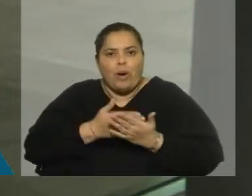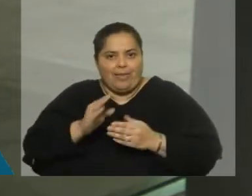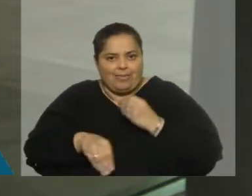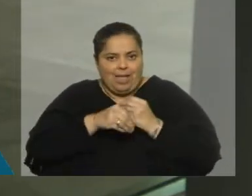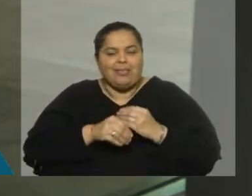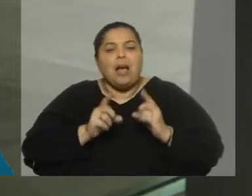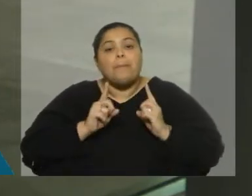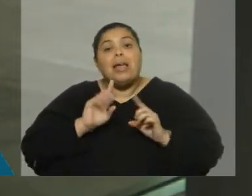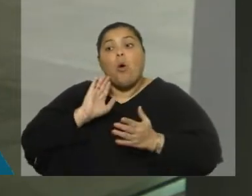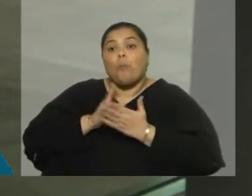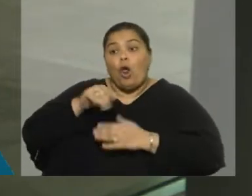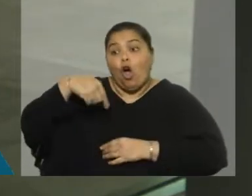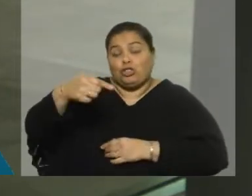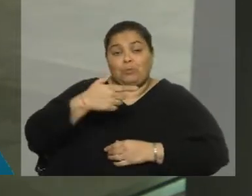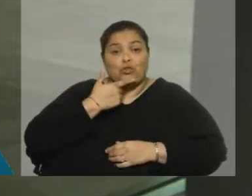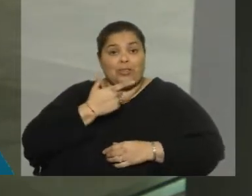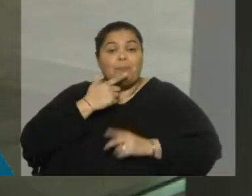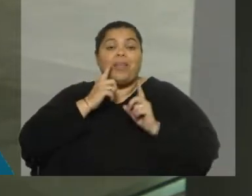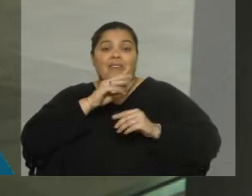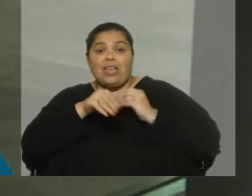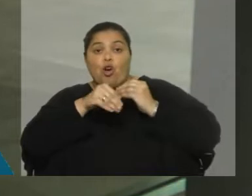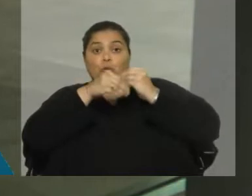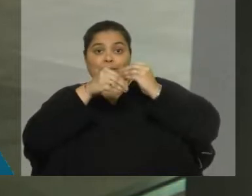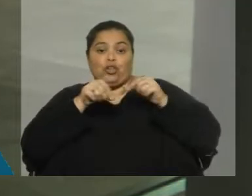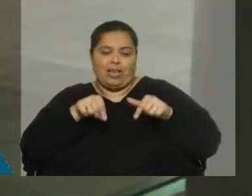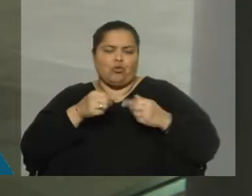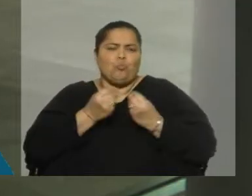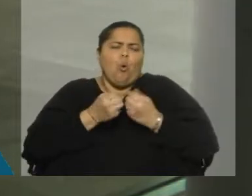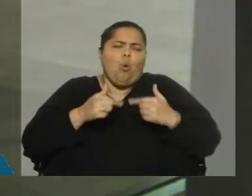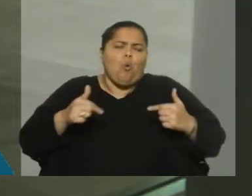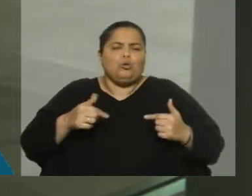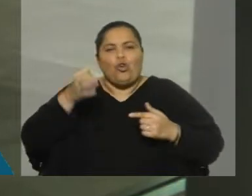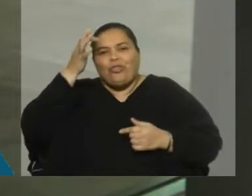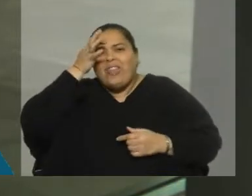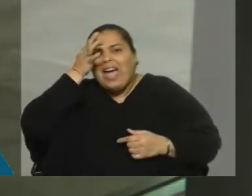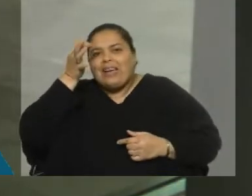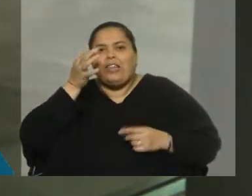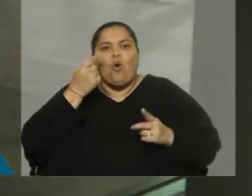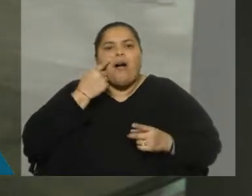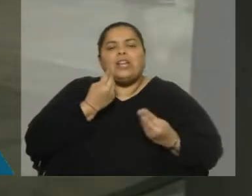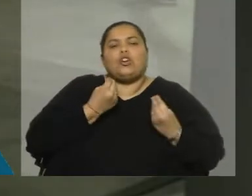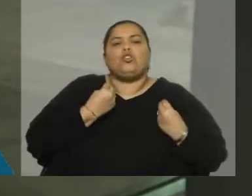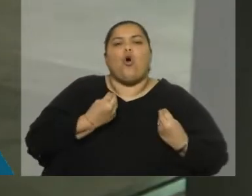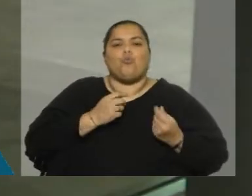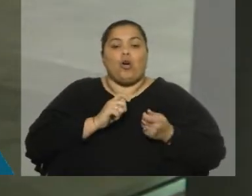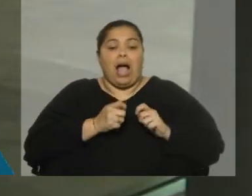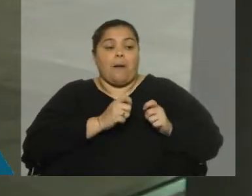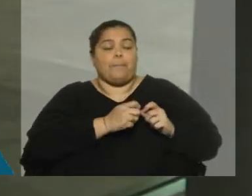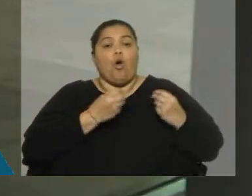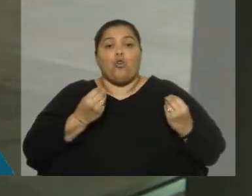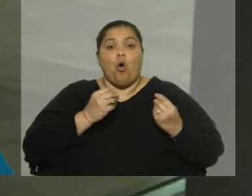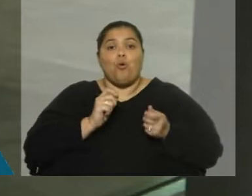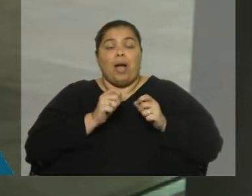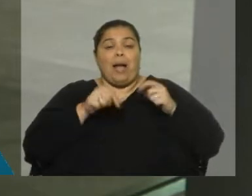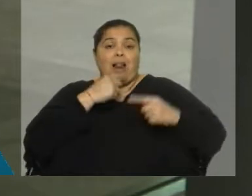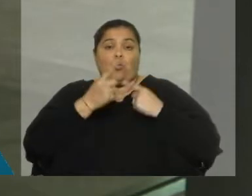porque esto tiene muchos elementos técnicos y hay que ver cómo repercute cada cambio en otras normas